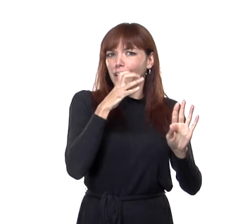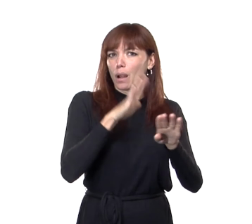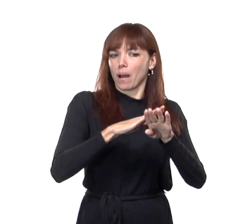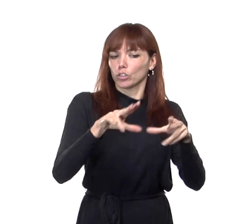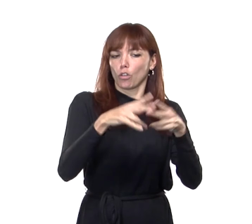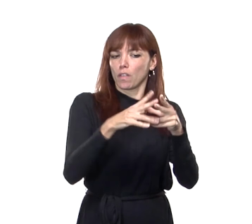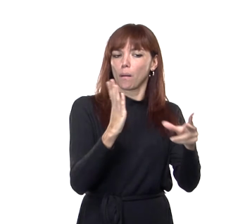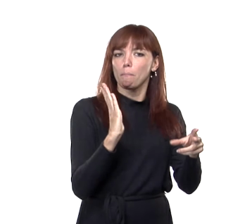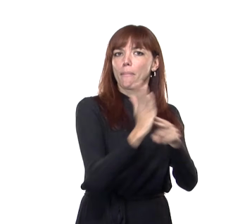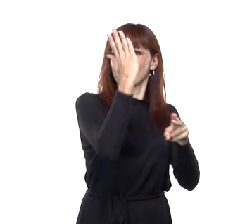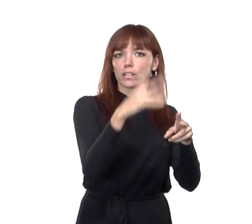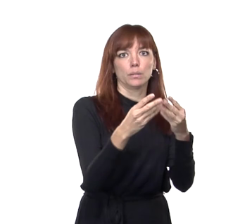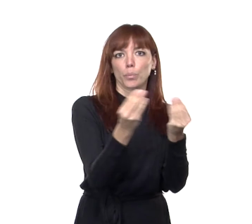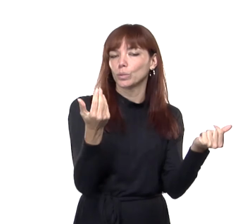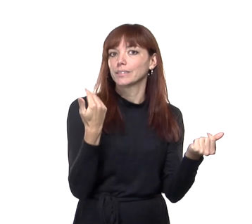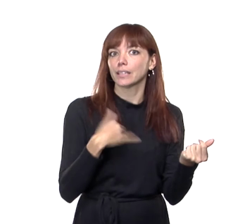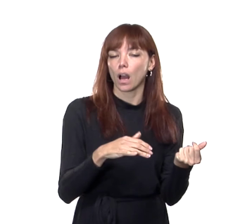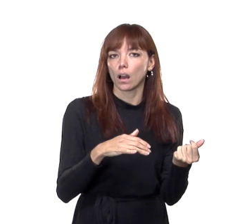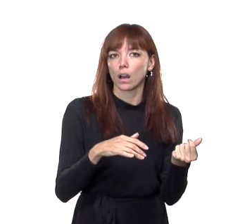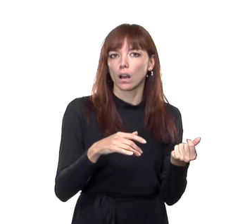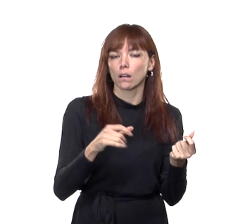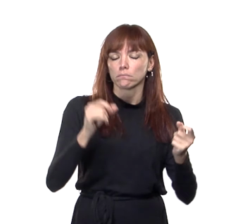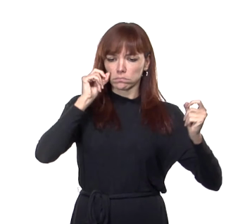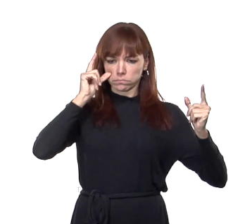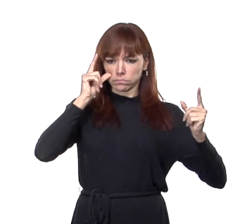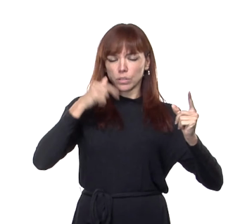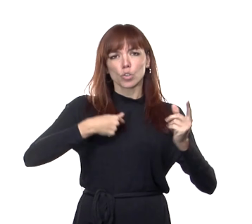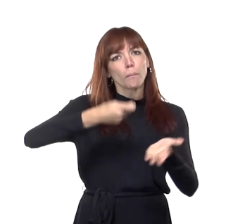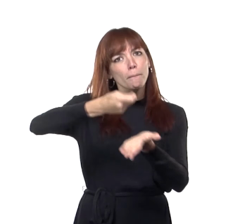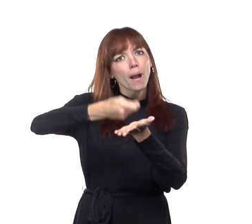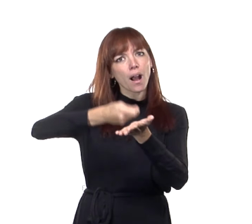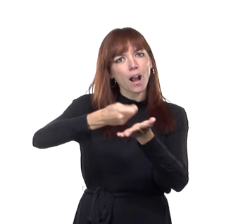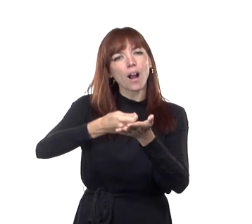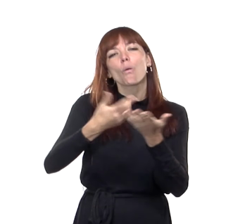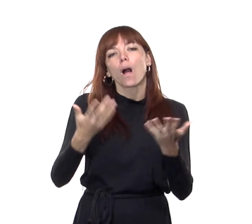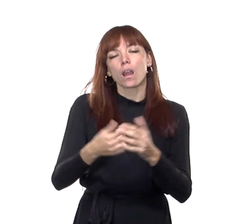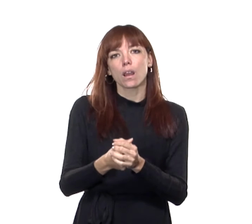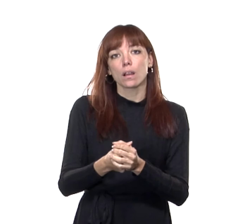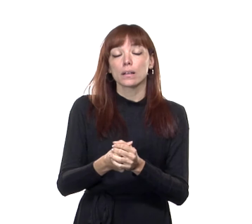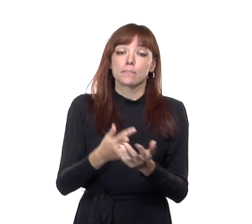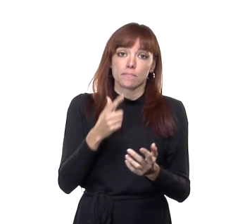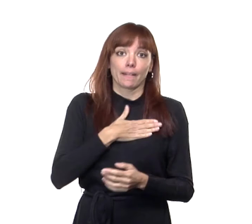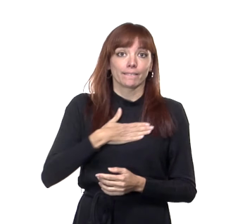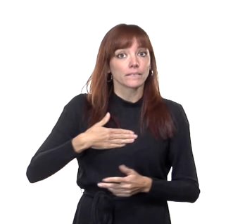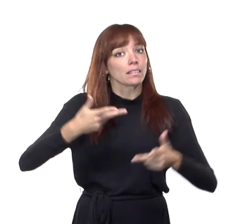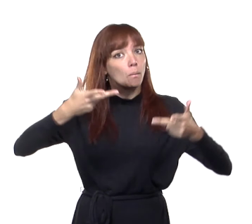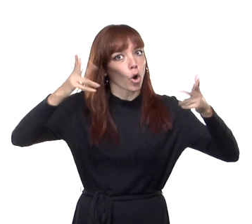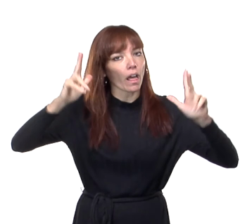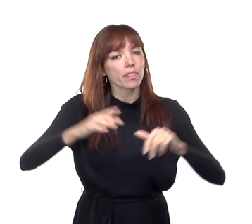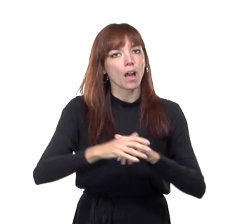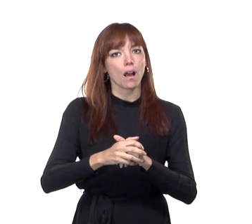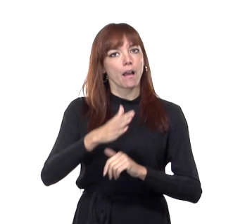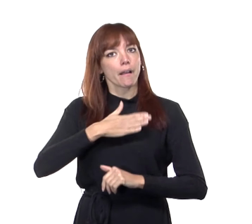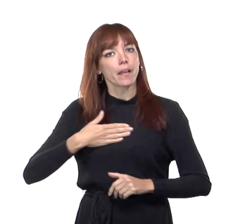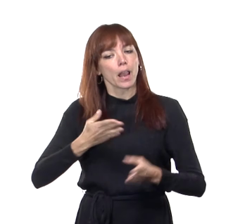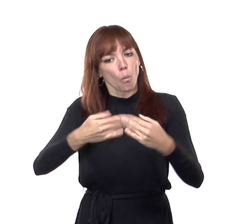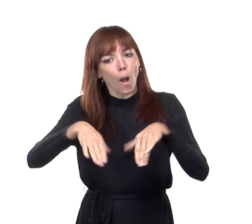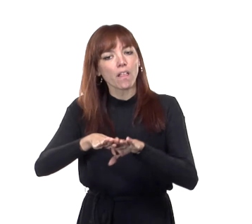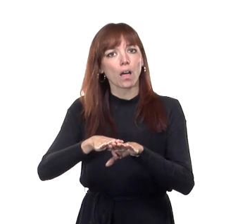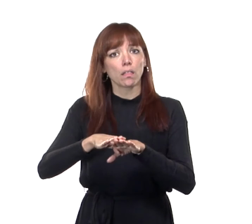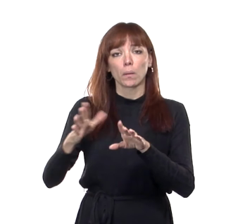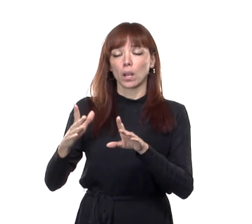damos cuenta de que el precio que estamos pagando es nuestra democracia es la igualdad porque a ti ya mí ya no se nos trata con los ciudadanos iguales se nos trata